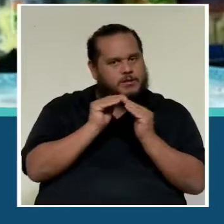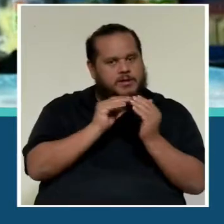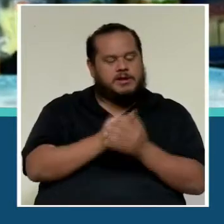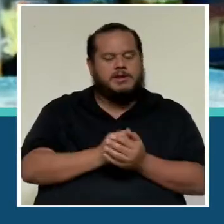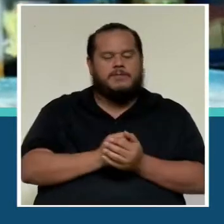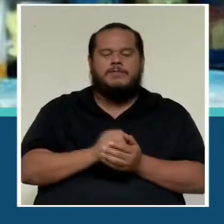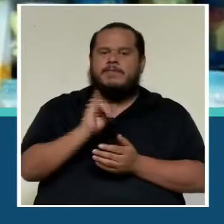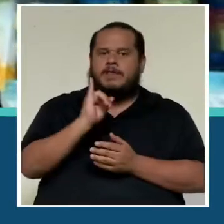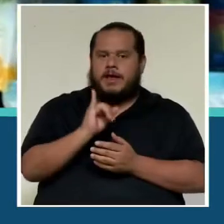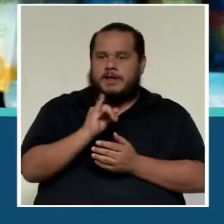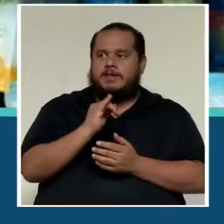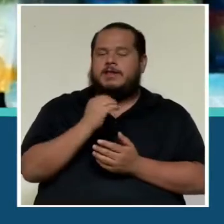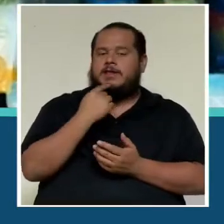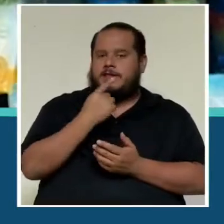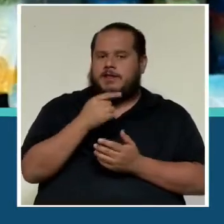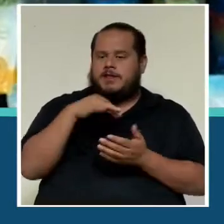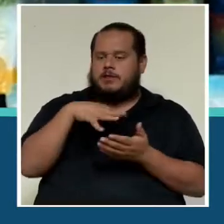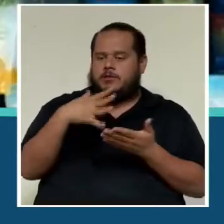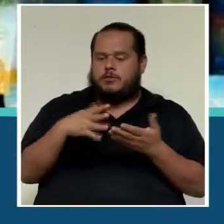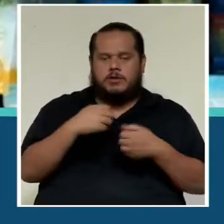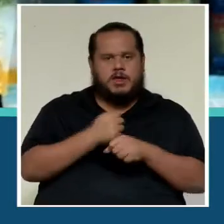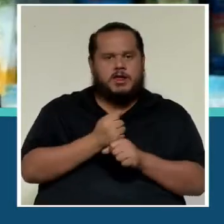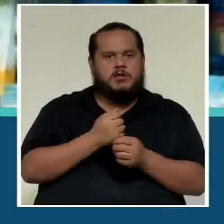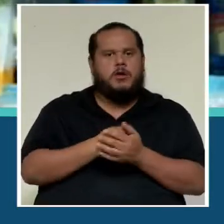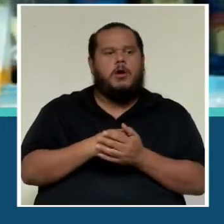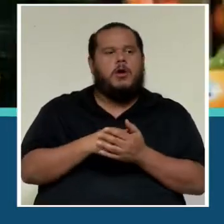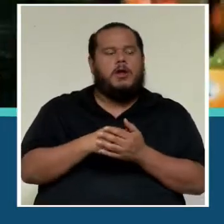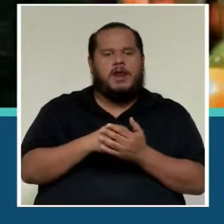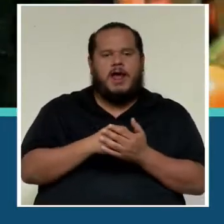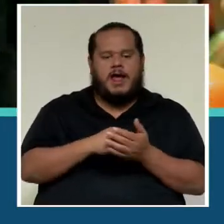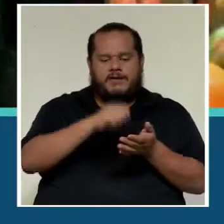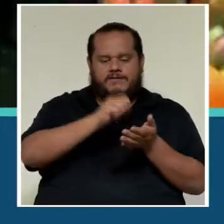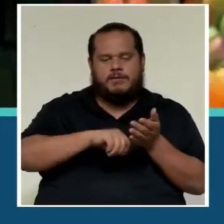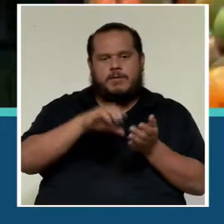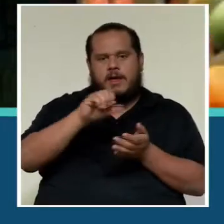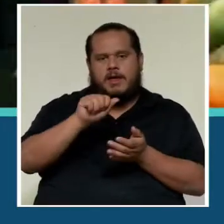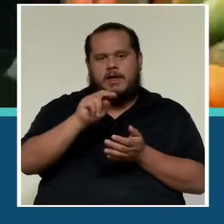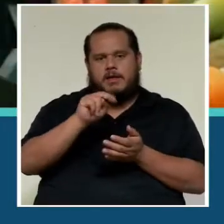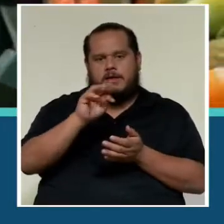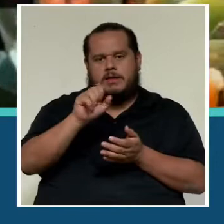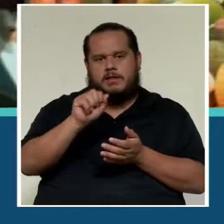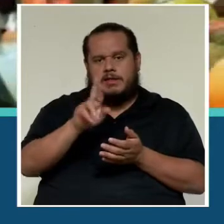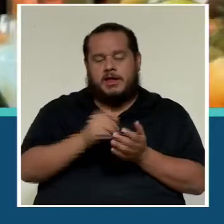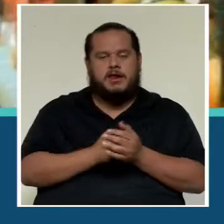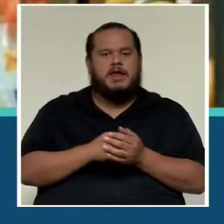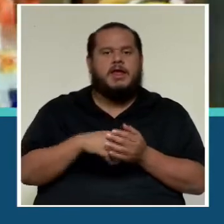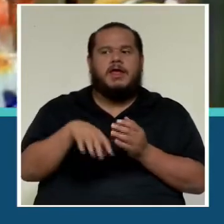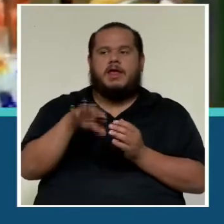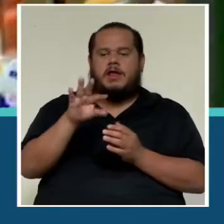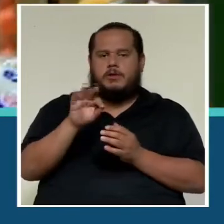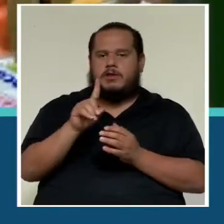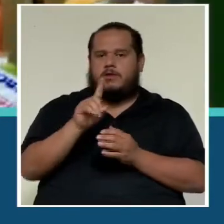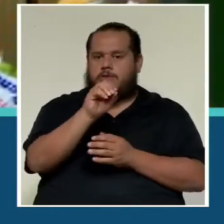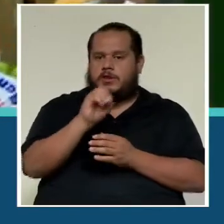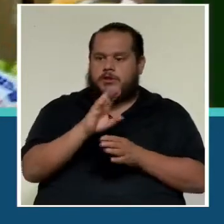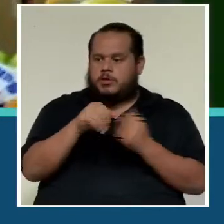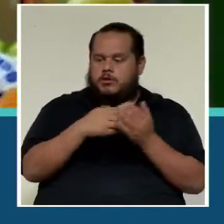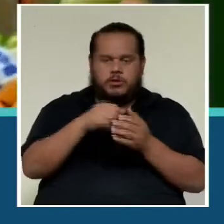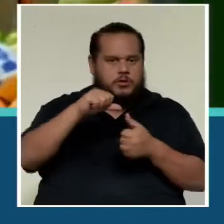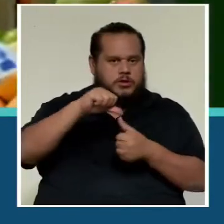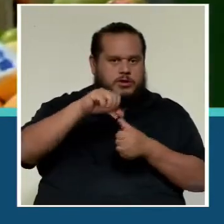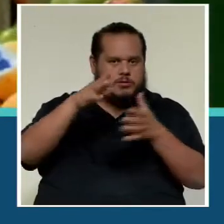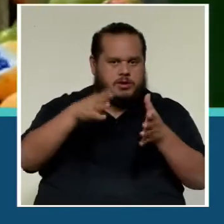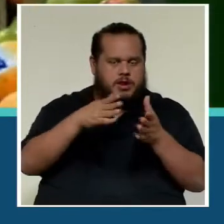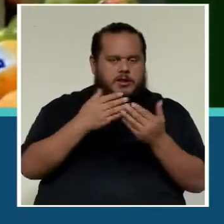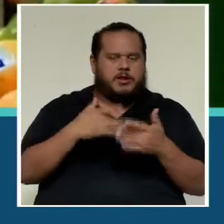Así se desprende del estudio que realizó la firma Kantar. Y es que el 51% de los centroamericanos sienten presión por el